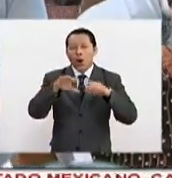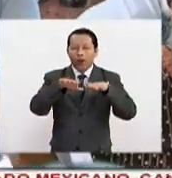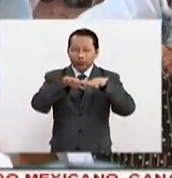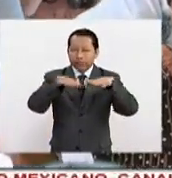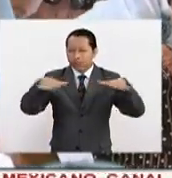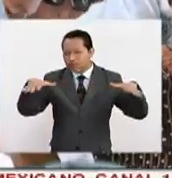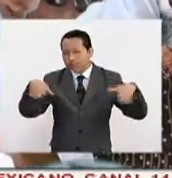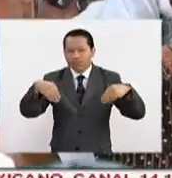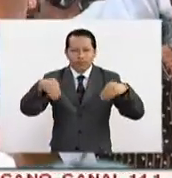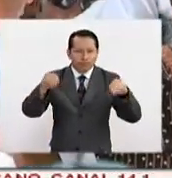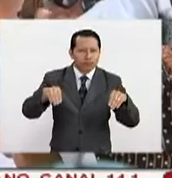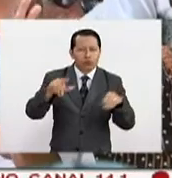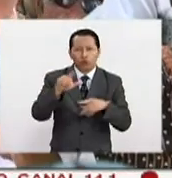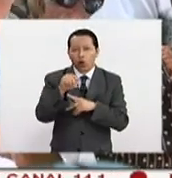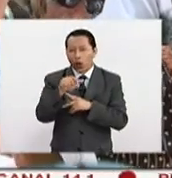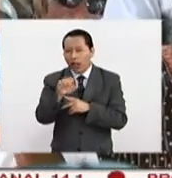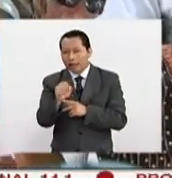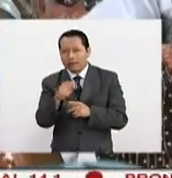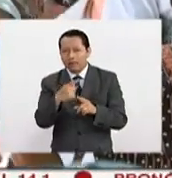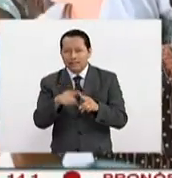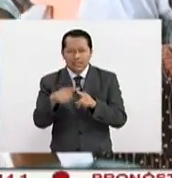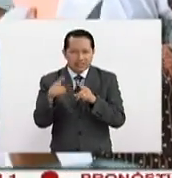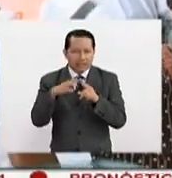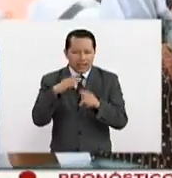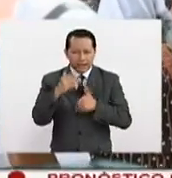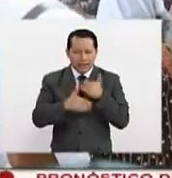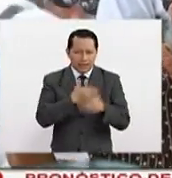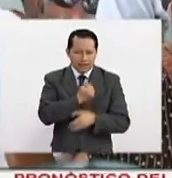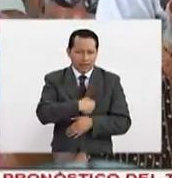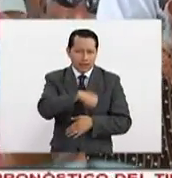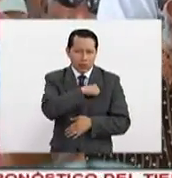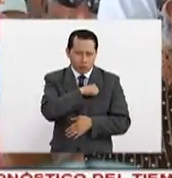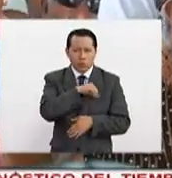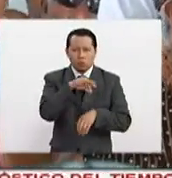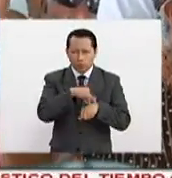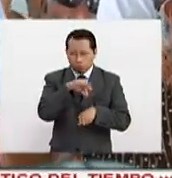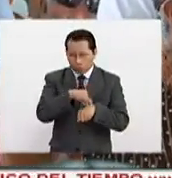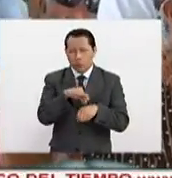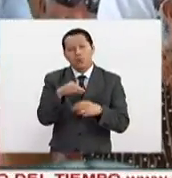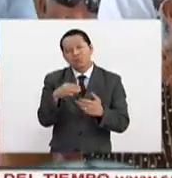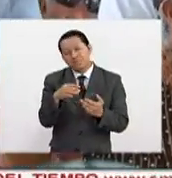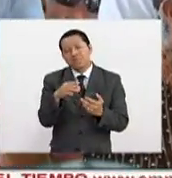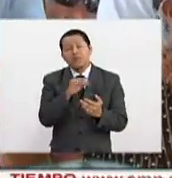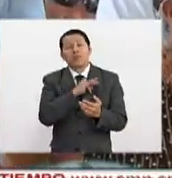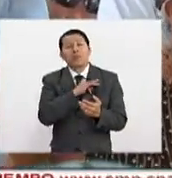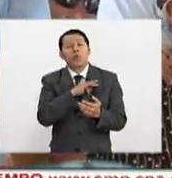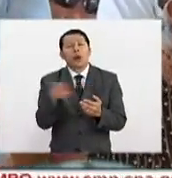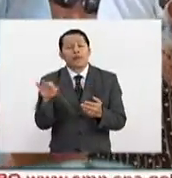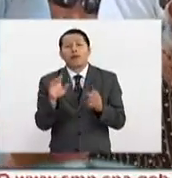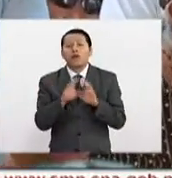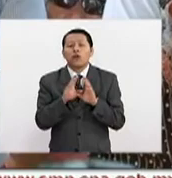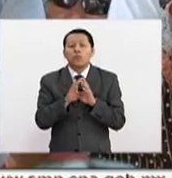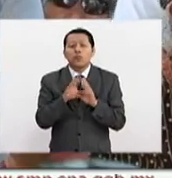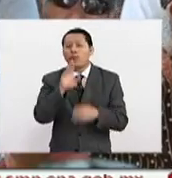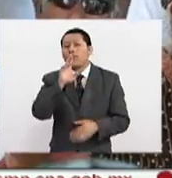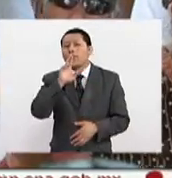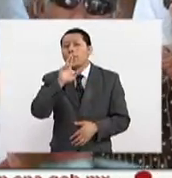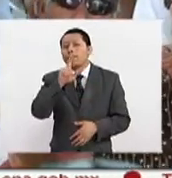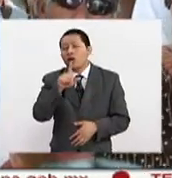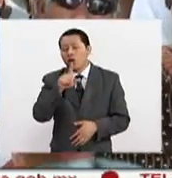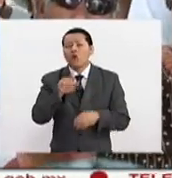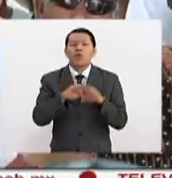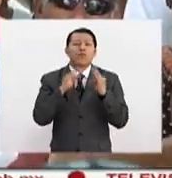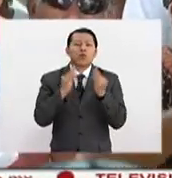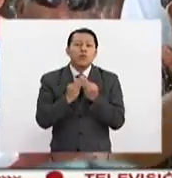hay servicios de salud, hay servicios para que puedan estar en las mejores condiciones que